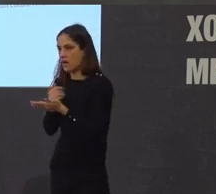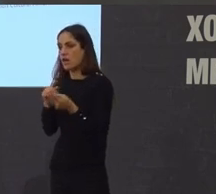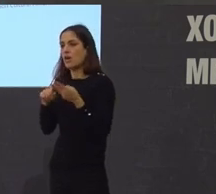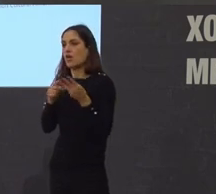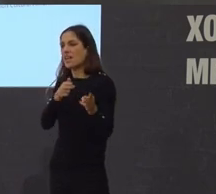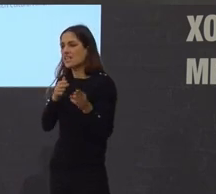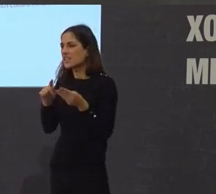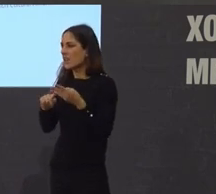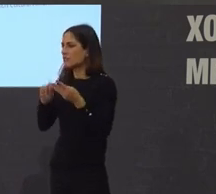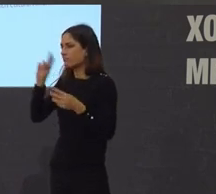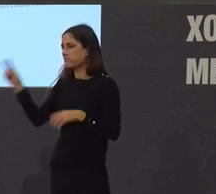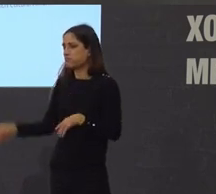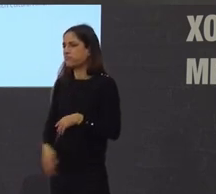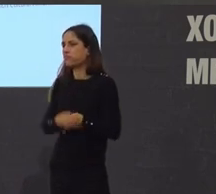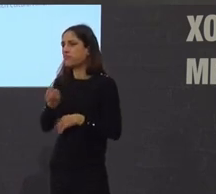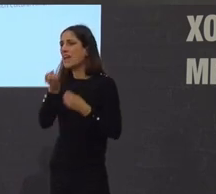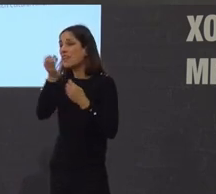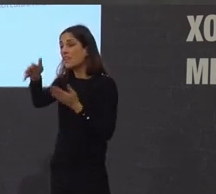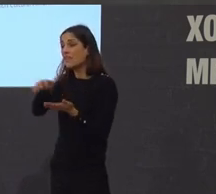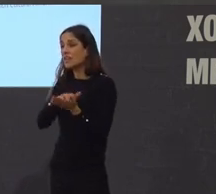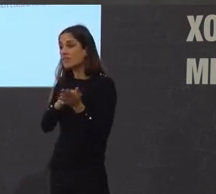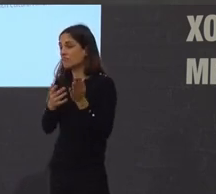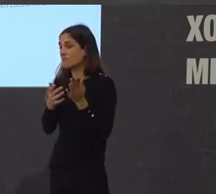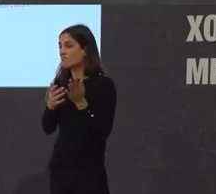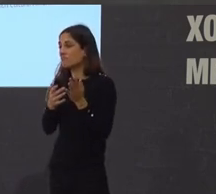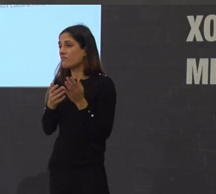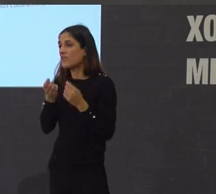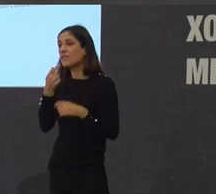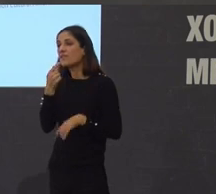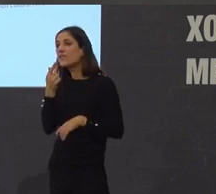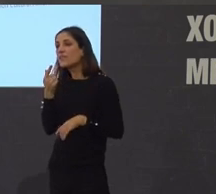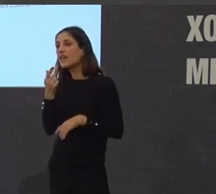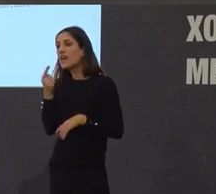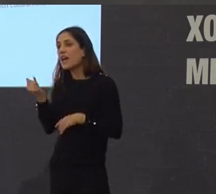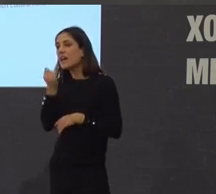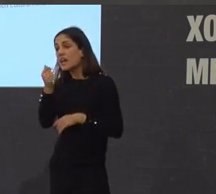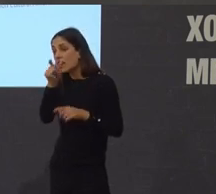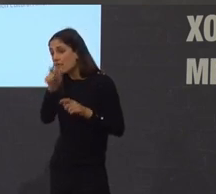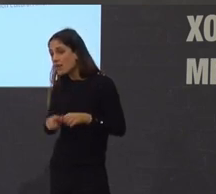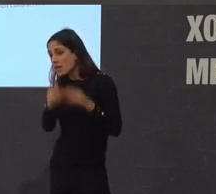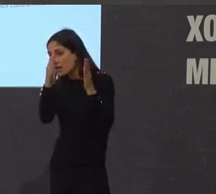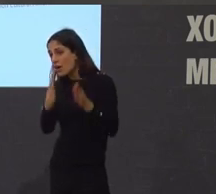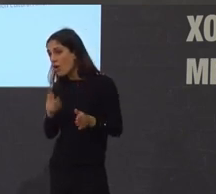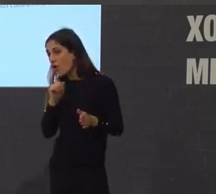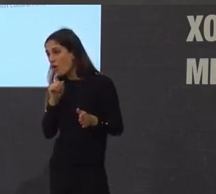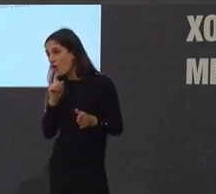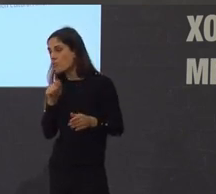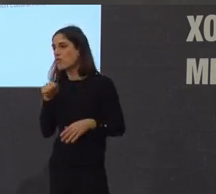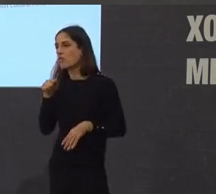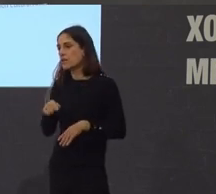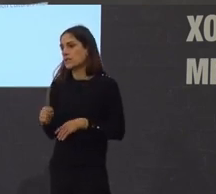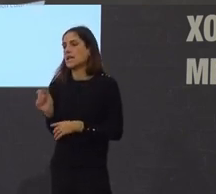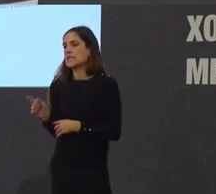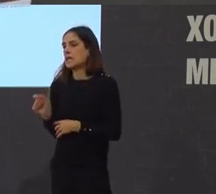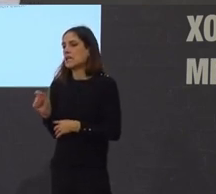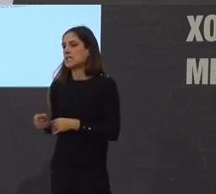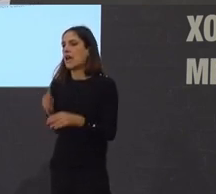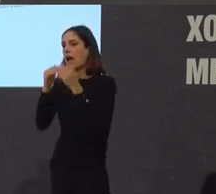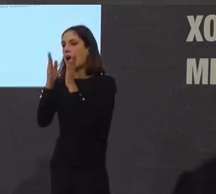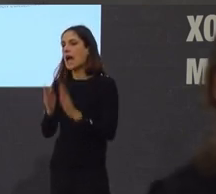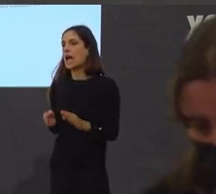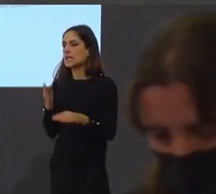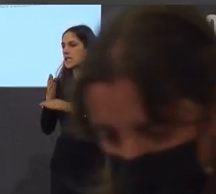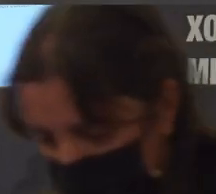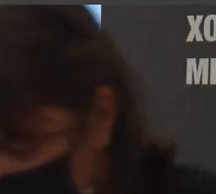la definición que dan los propios efe de balance del hombre dado la fastuosidad frecuentador de casas de malvivir con